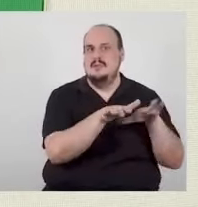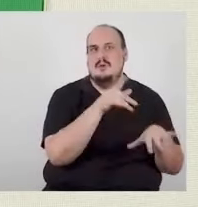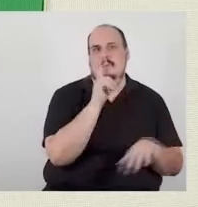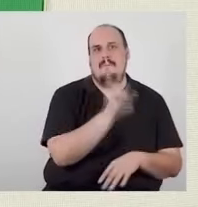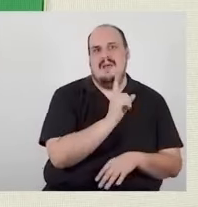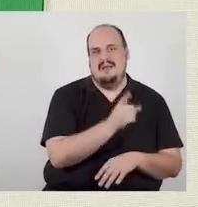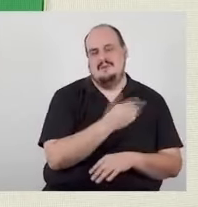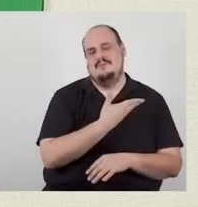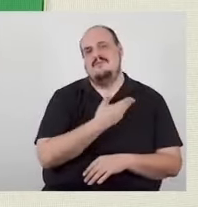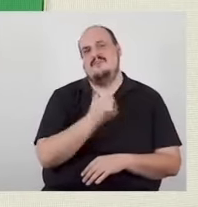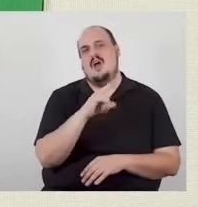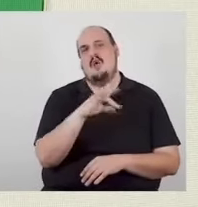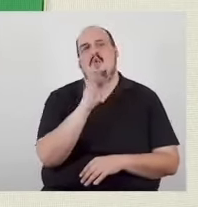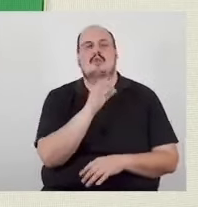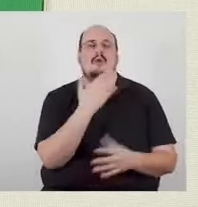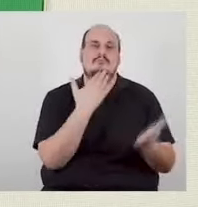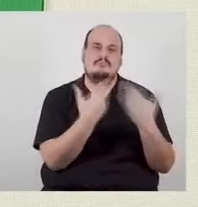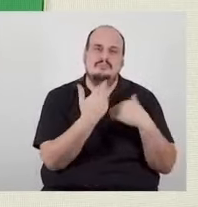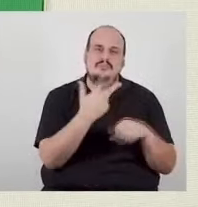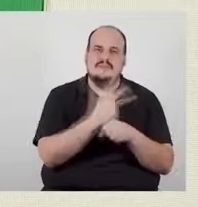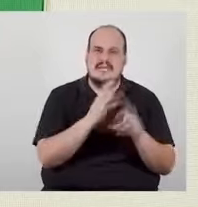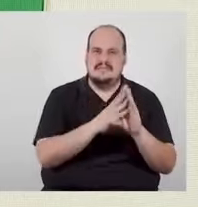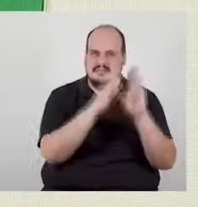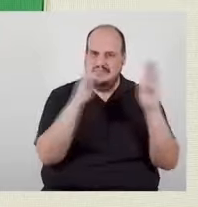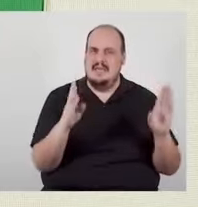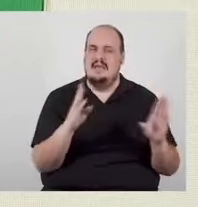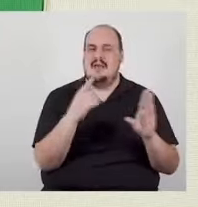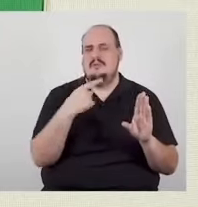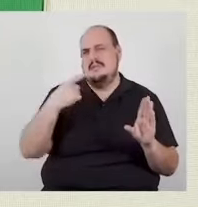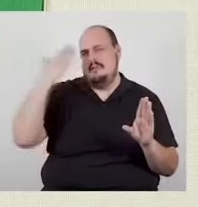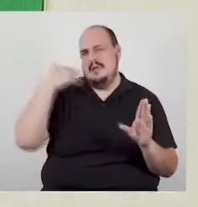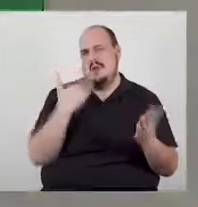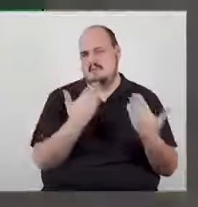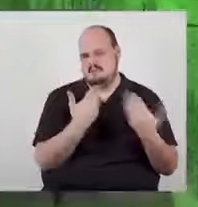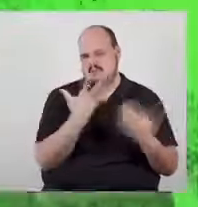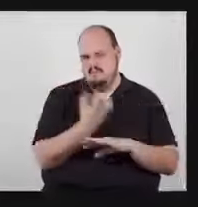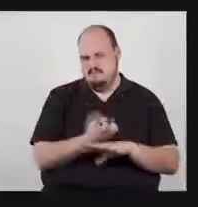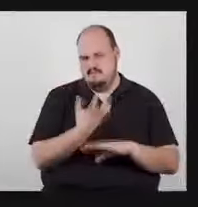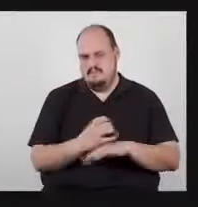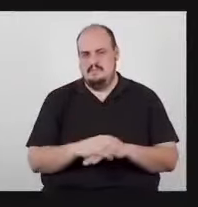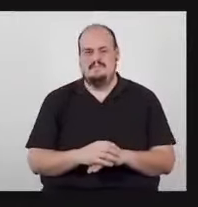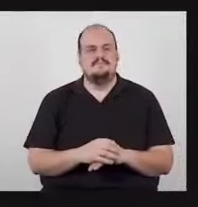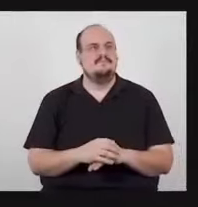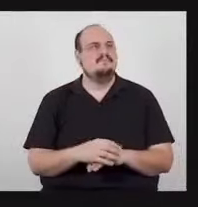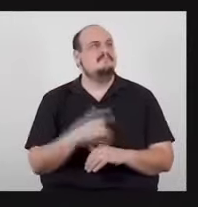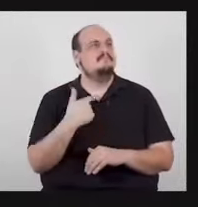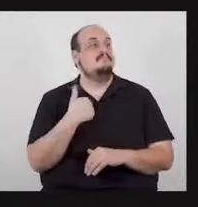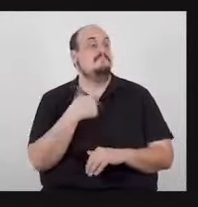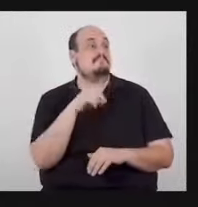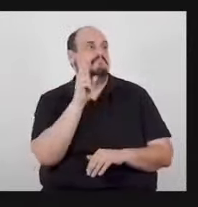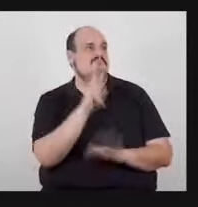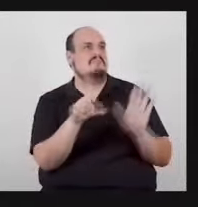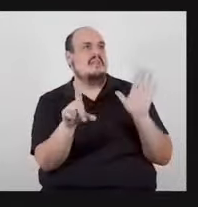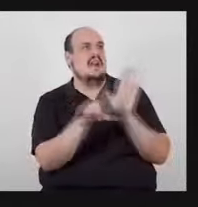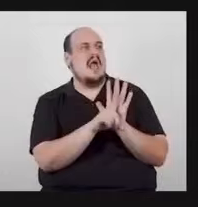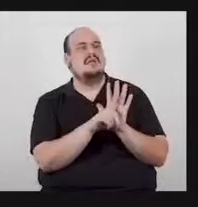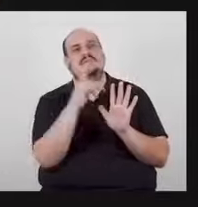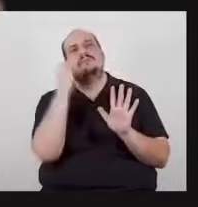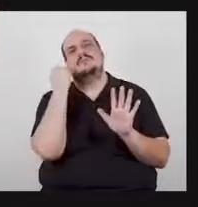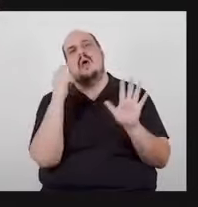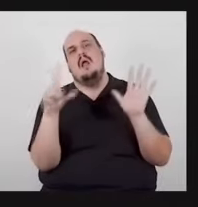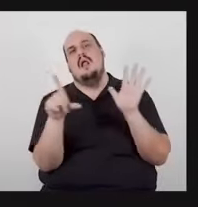Gracias, Facundo. Vamos a ir a la tercera parte de la charla que compartimos hace unas semanas. Uno escucha la palabra ley y decís, listo, esto